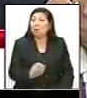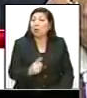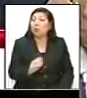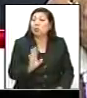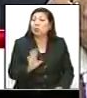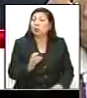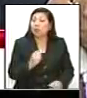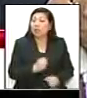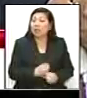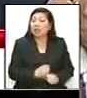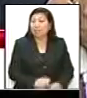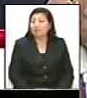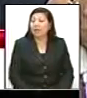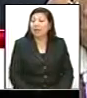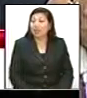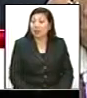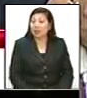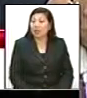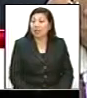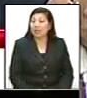coyuntura.